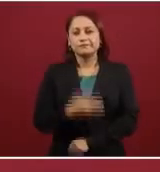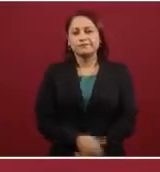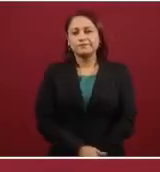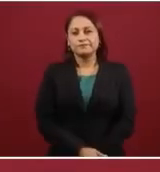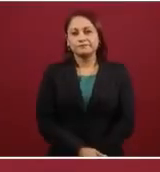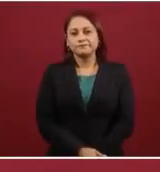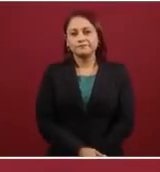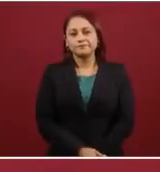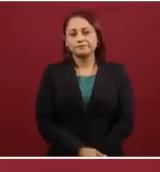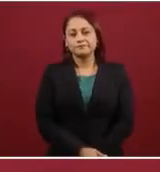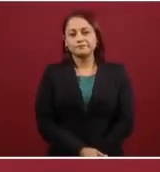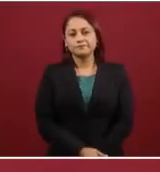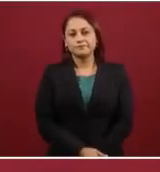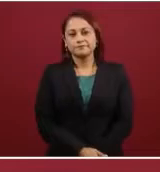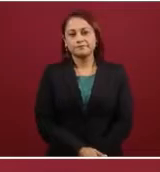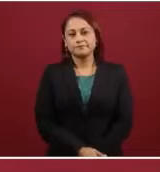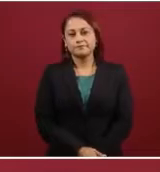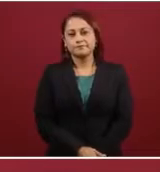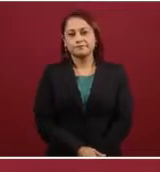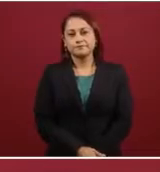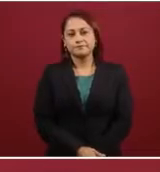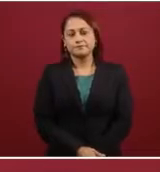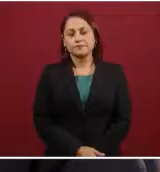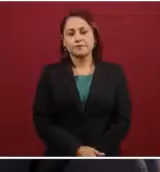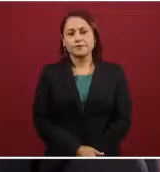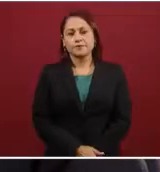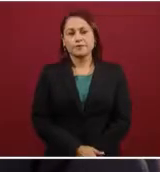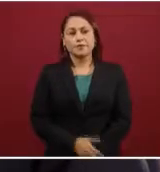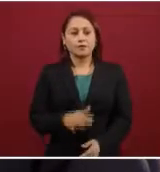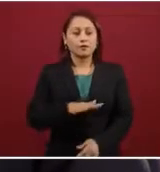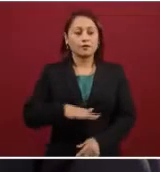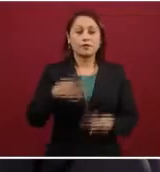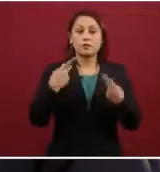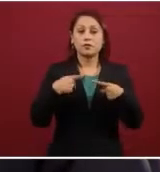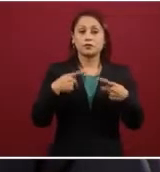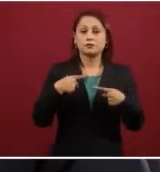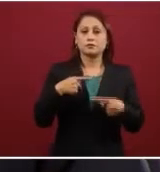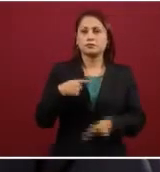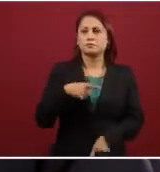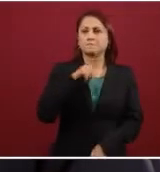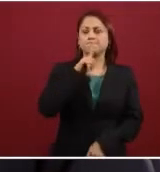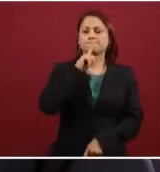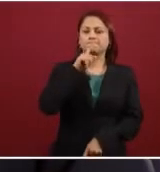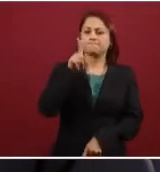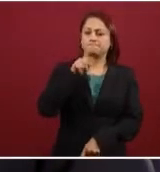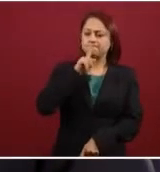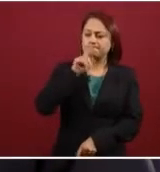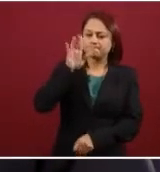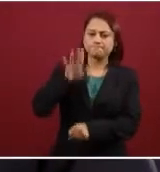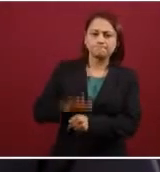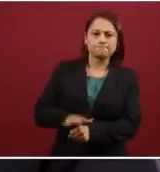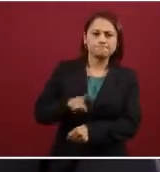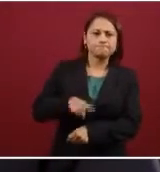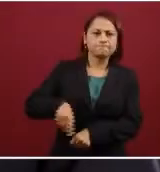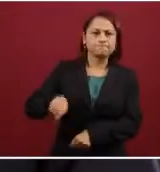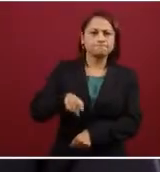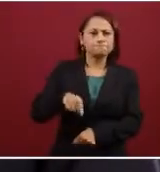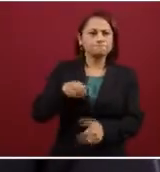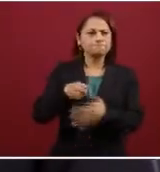no puedes hablar, no puedes expresarte, no puedes protestar.